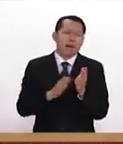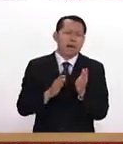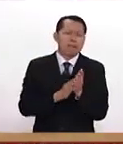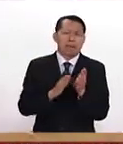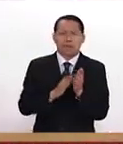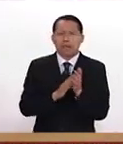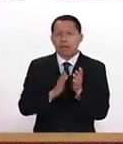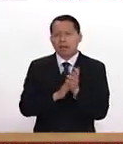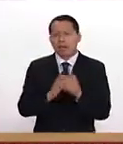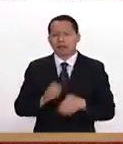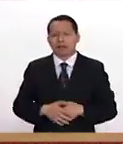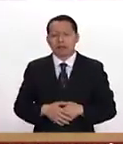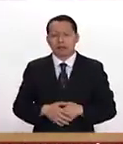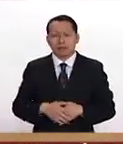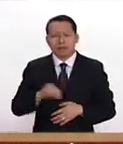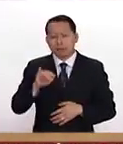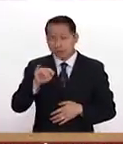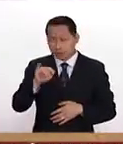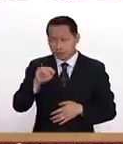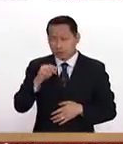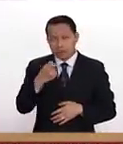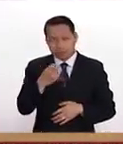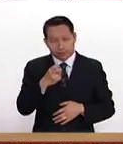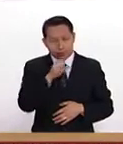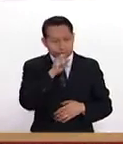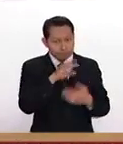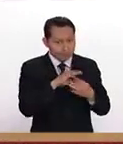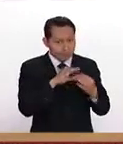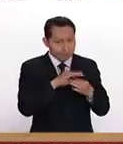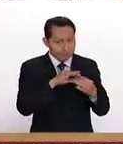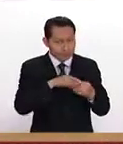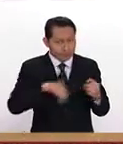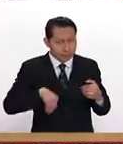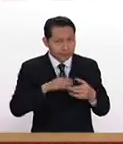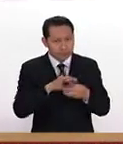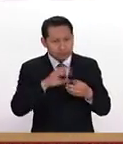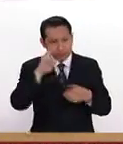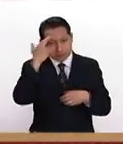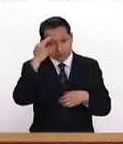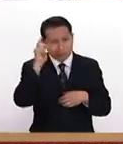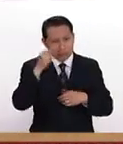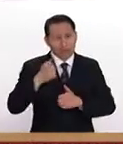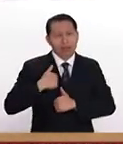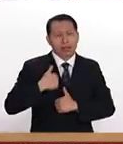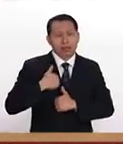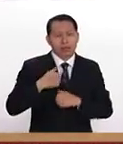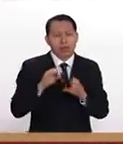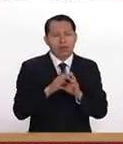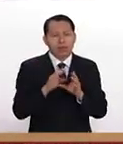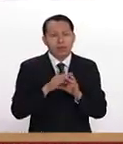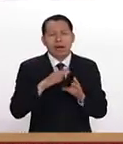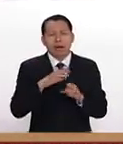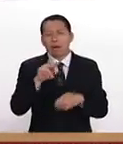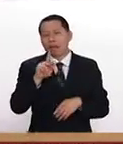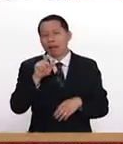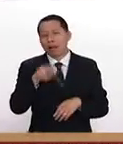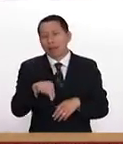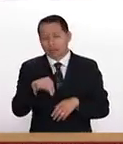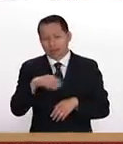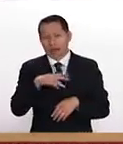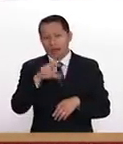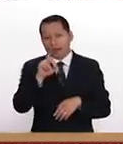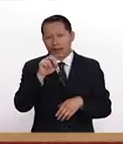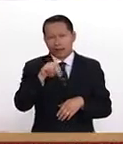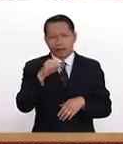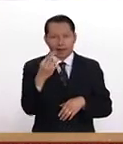más allá de estos eventos de los cuales hablamos estos cuestionamientos hay que recordar que el ejército tiene este plan de rescate el de n